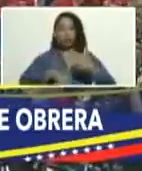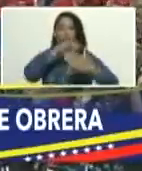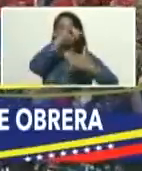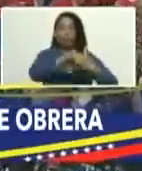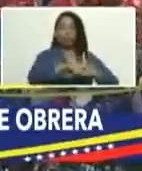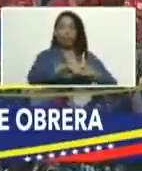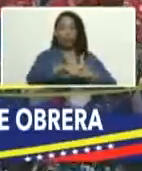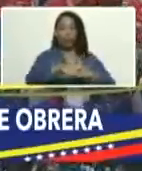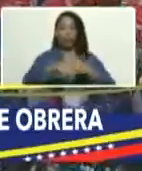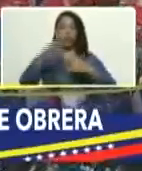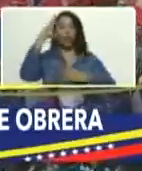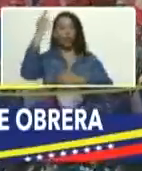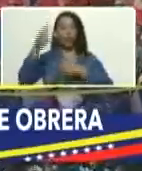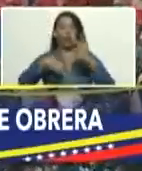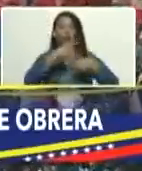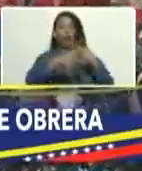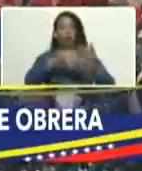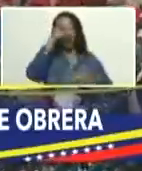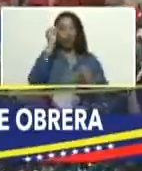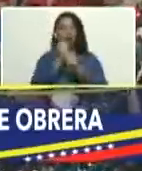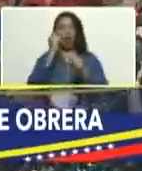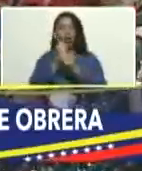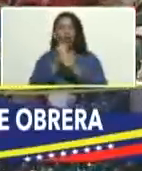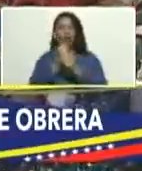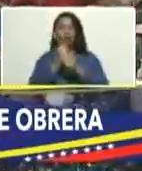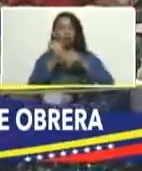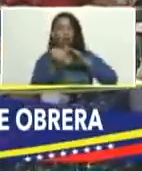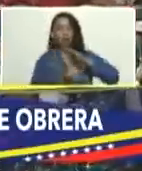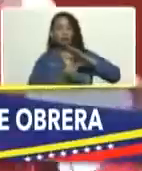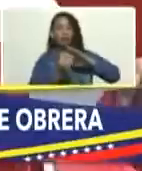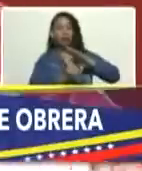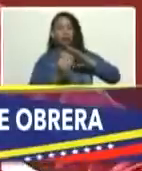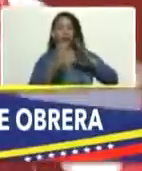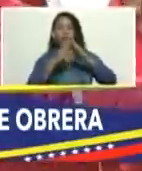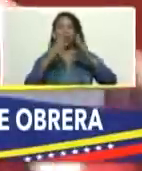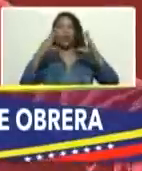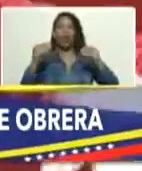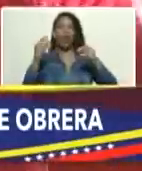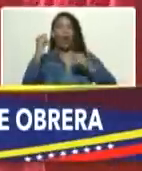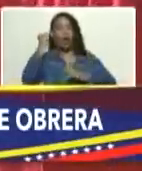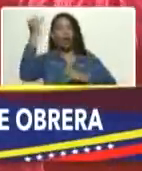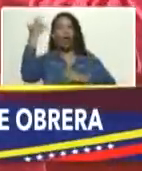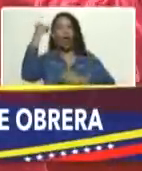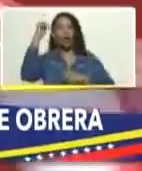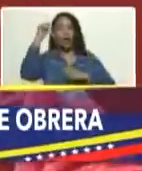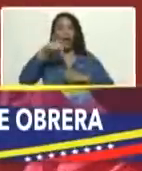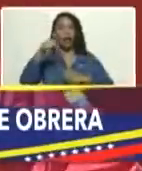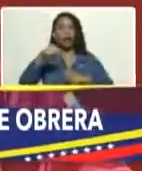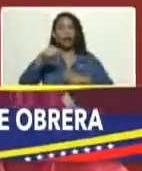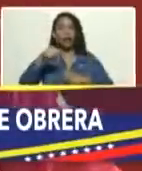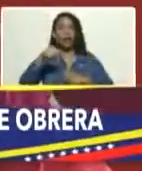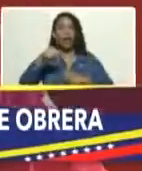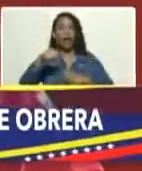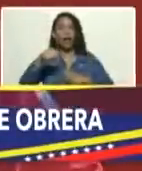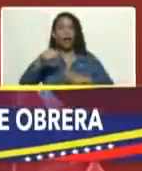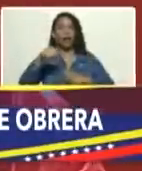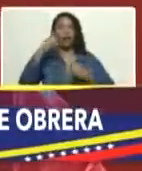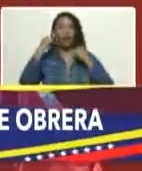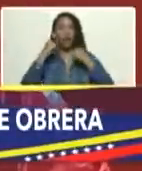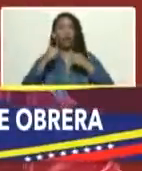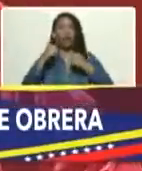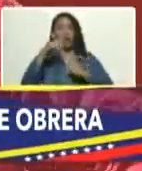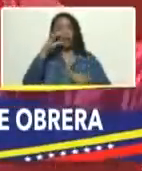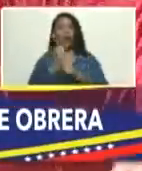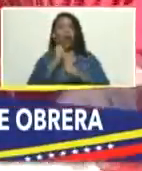los consejos productivos de trabajadores y su instrumentalización de todos los aportes que dieron en esta guerra salvaje, compañero.